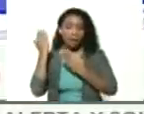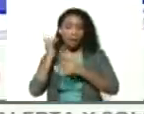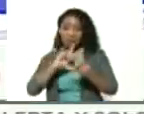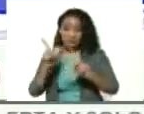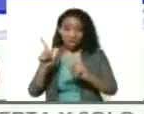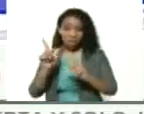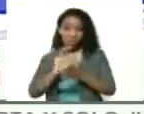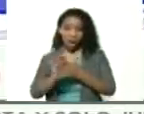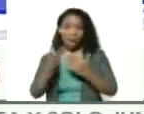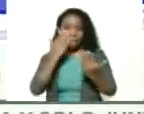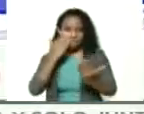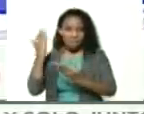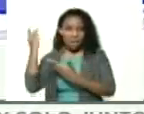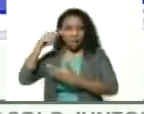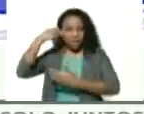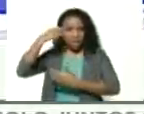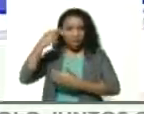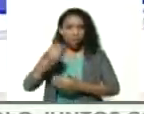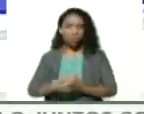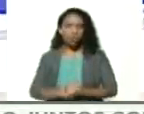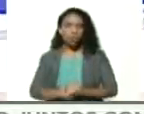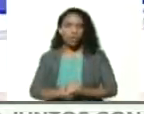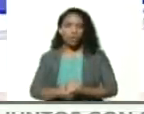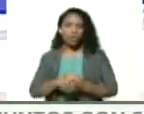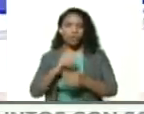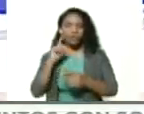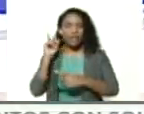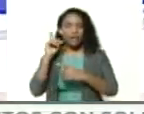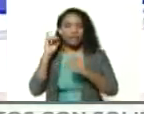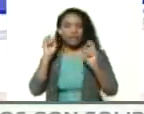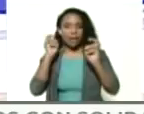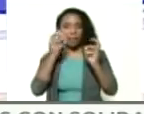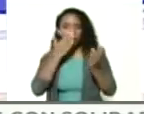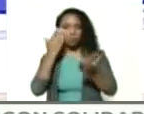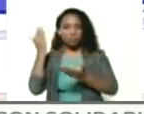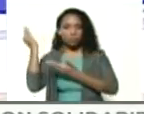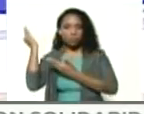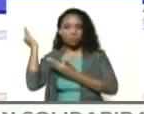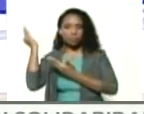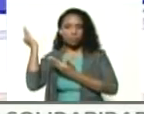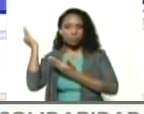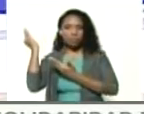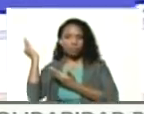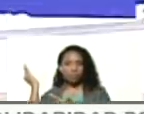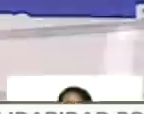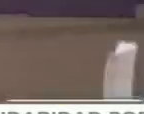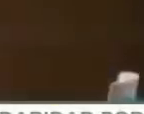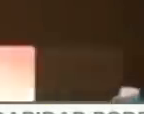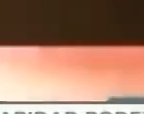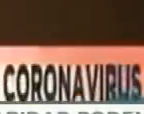listos? Miren este video de Euronews. Adelante.